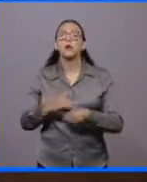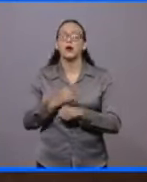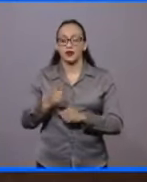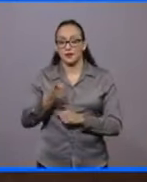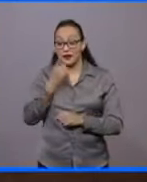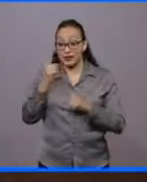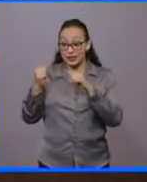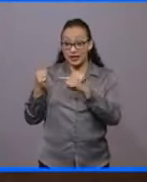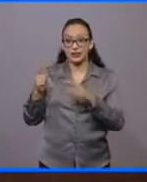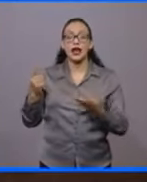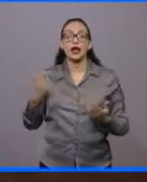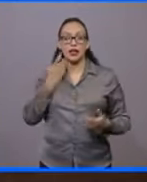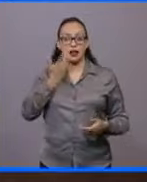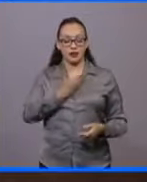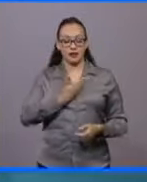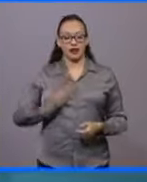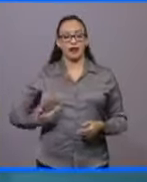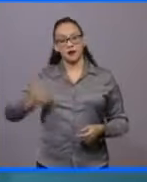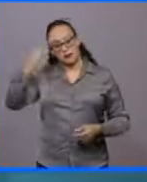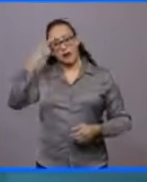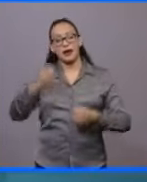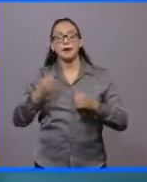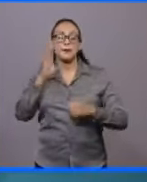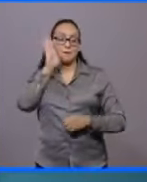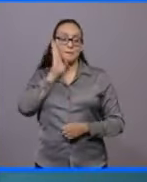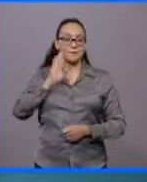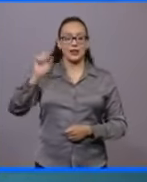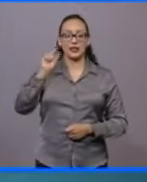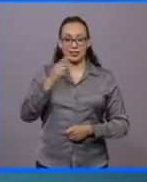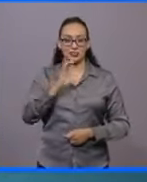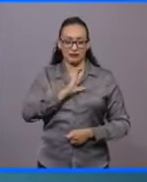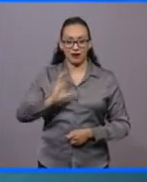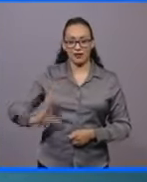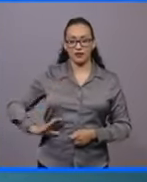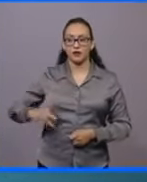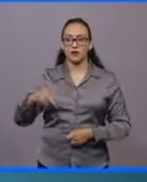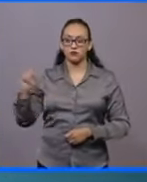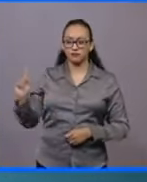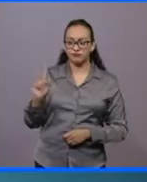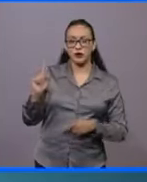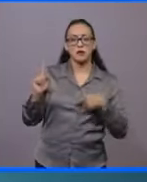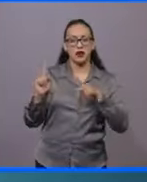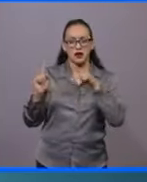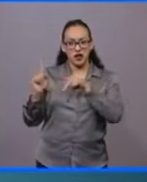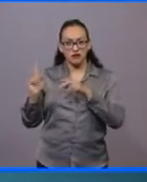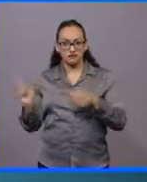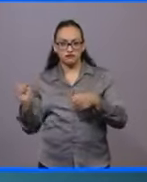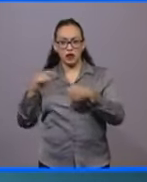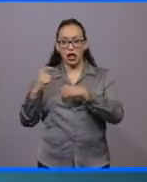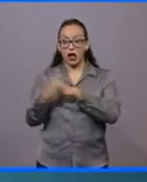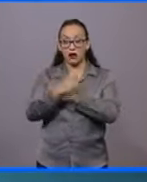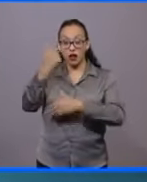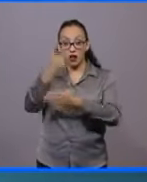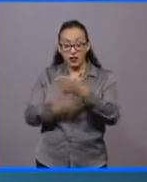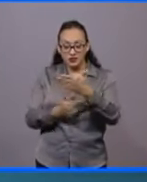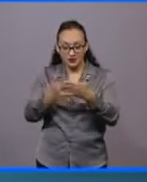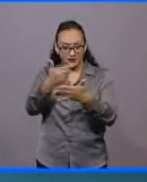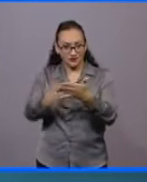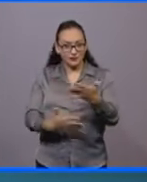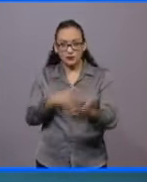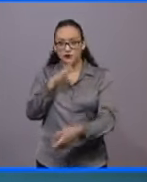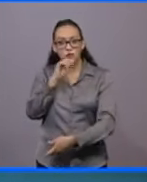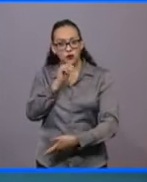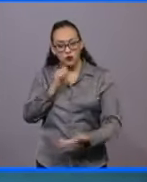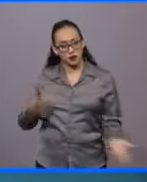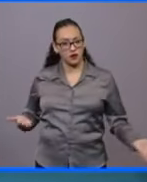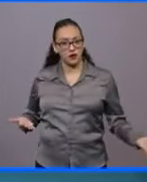dicha persona se postuló como candidato a ministro de la Suprema Corte, por lo que no podía ser incorporado en automático al listado de candidatos